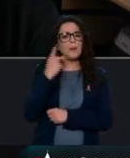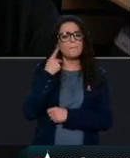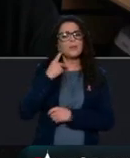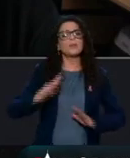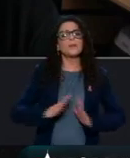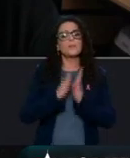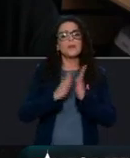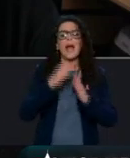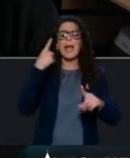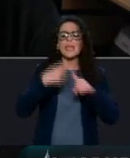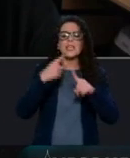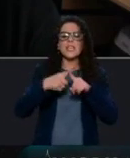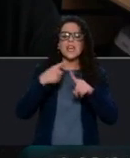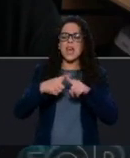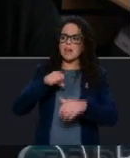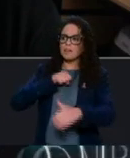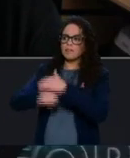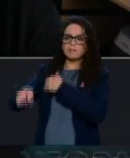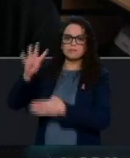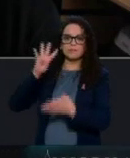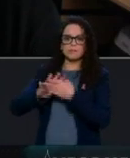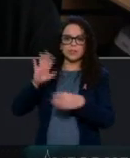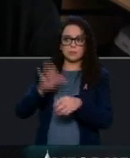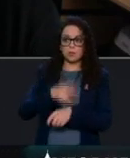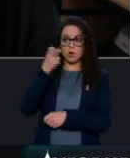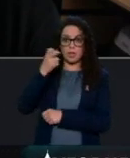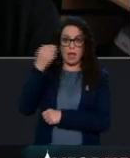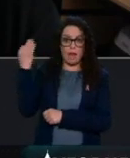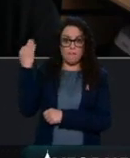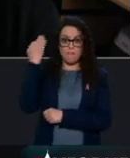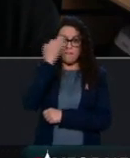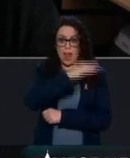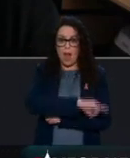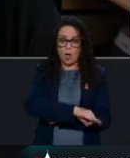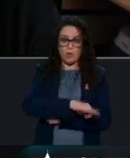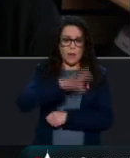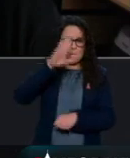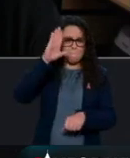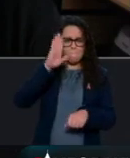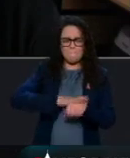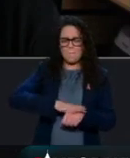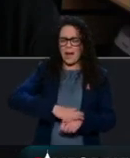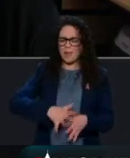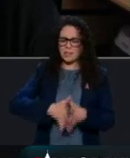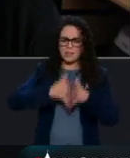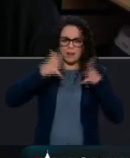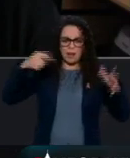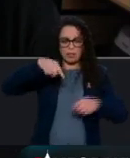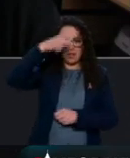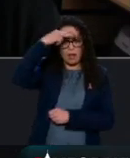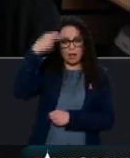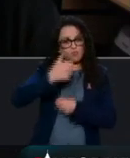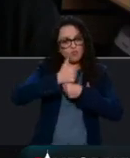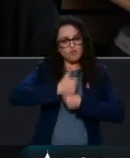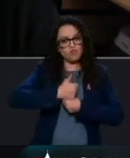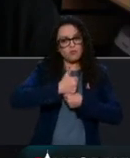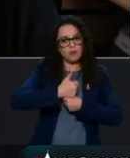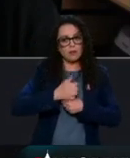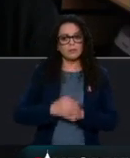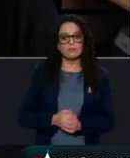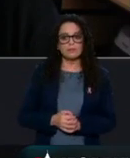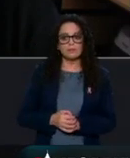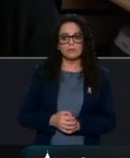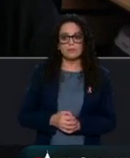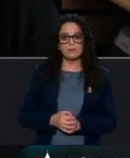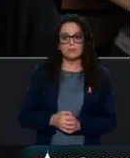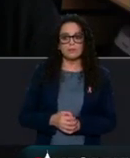a la cárcel por esto que es uno de los fraudes más criminales que se han vivido en el país? Nada más para que nuestra audiencia se vaya con la película